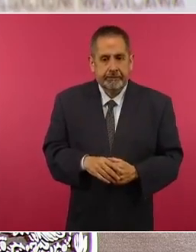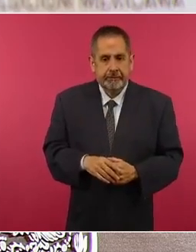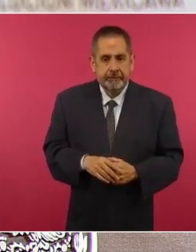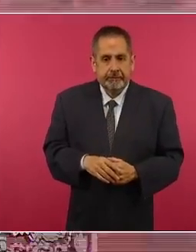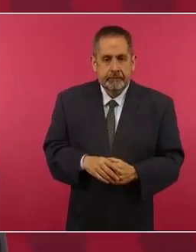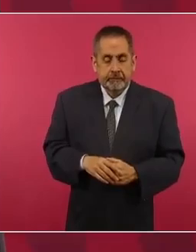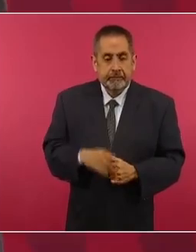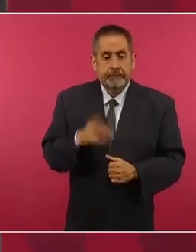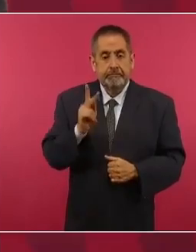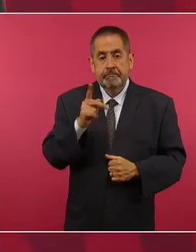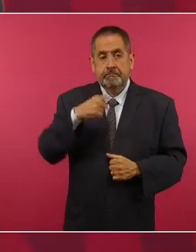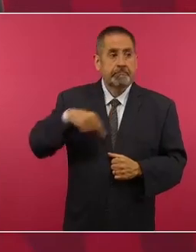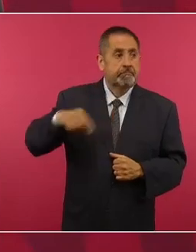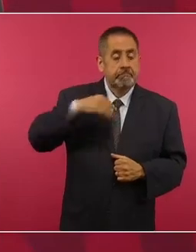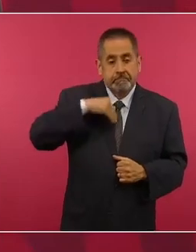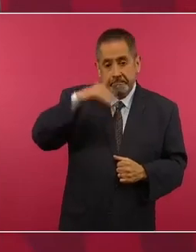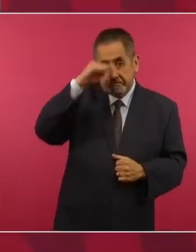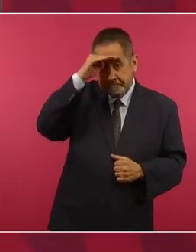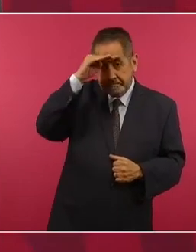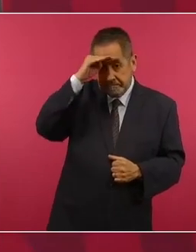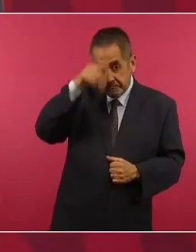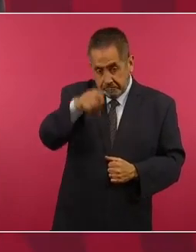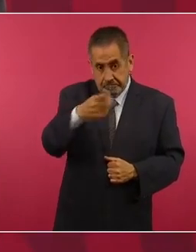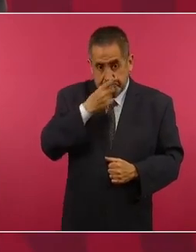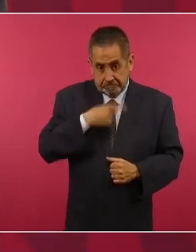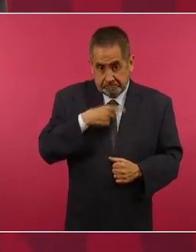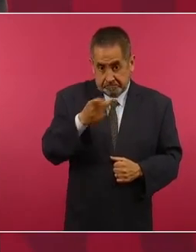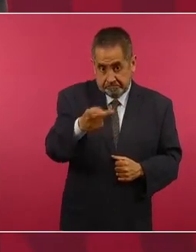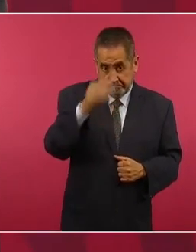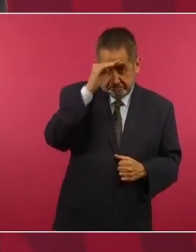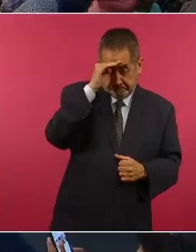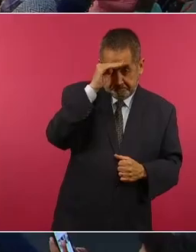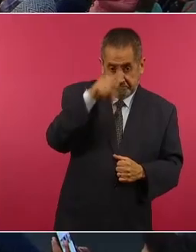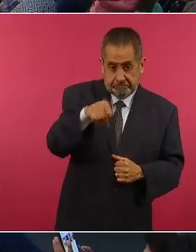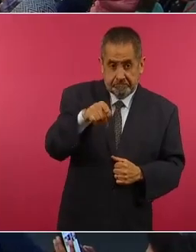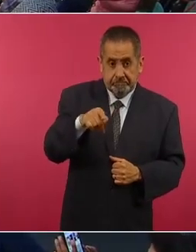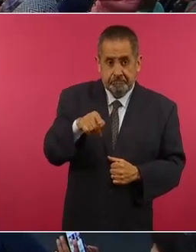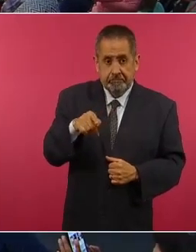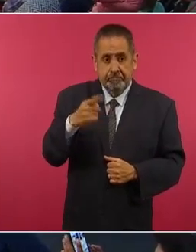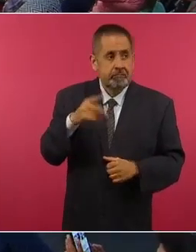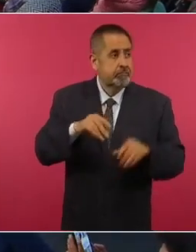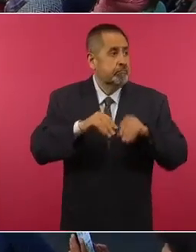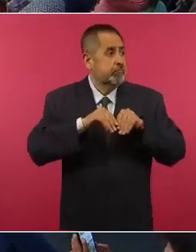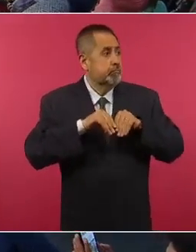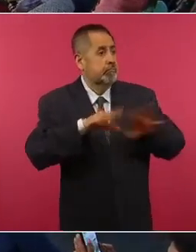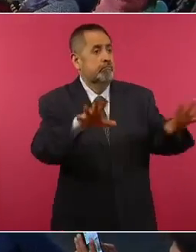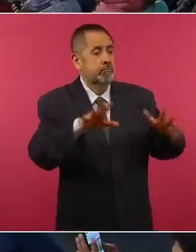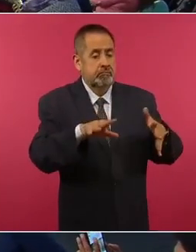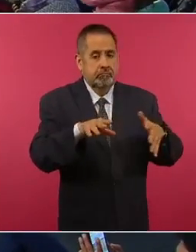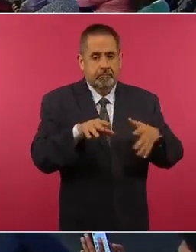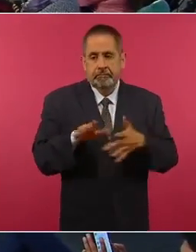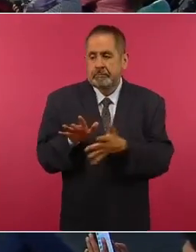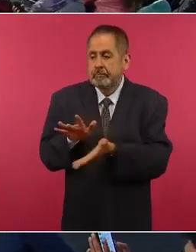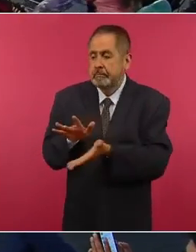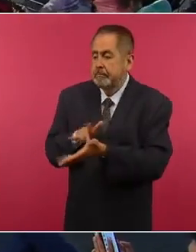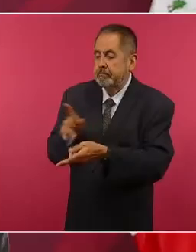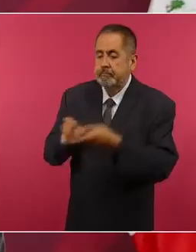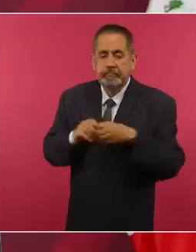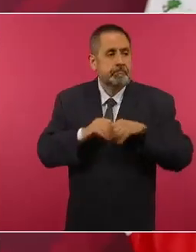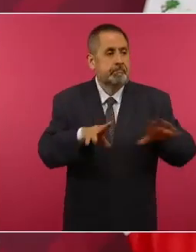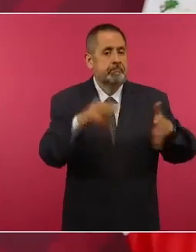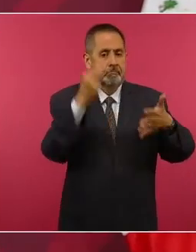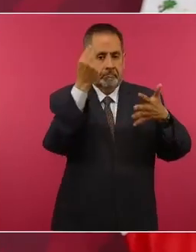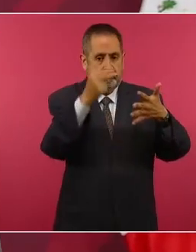Pero si se piensa, por lo que tú me estás preguntando, que porque se dio a conocer una filtración y que están los